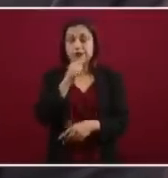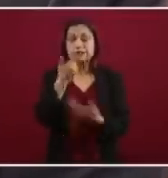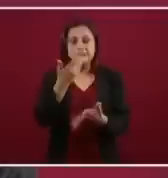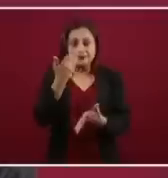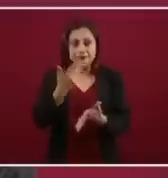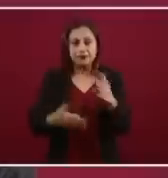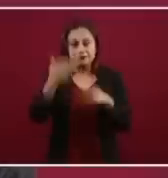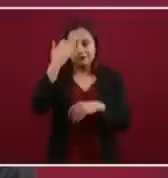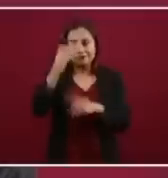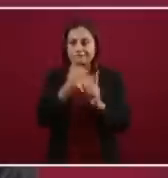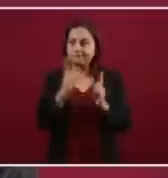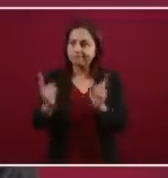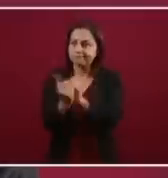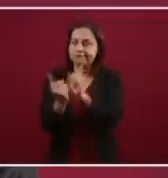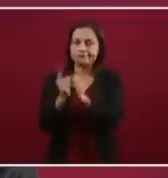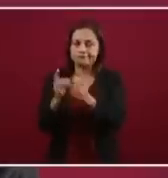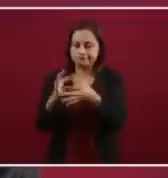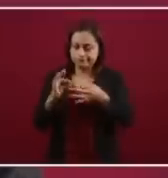encontrarnos.